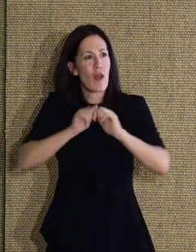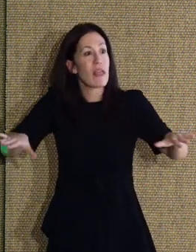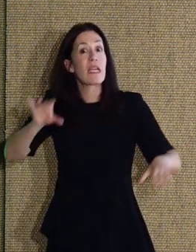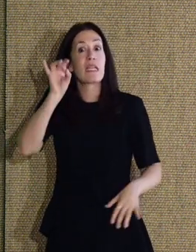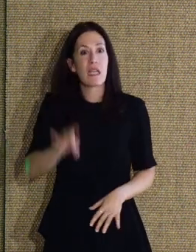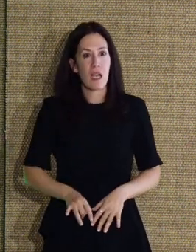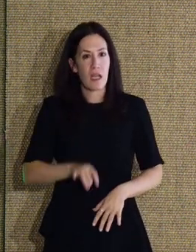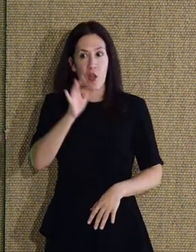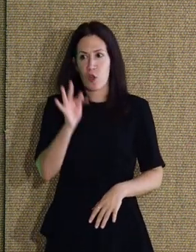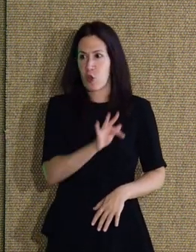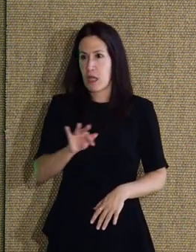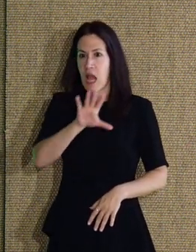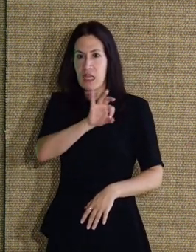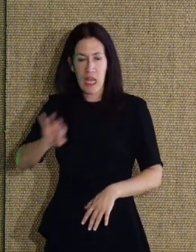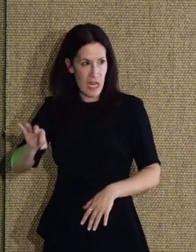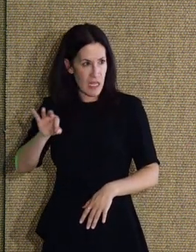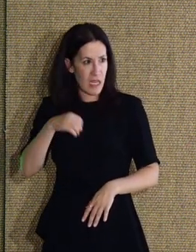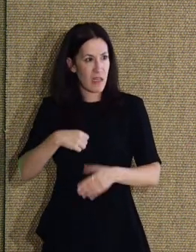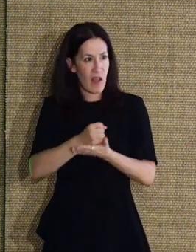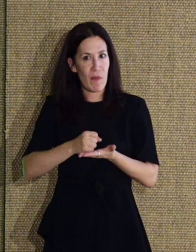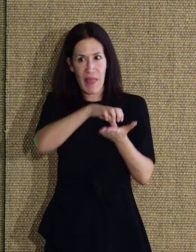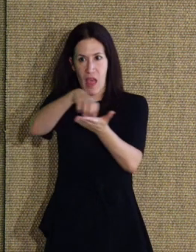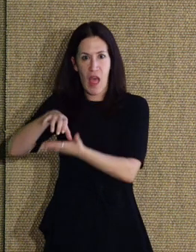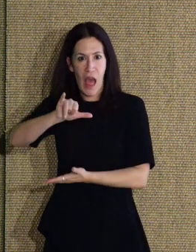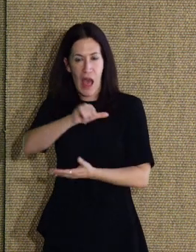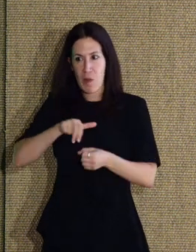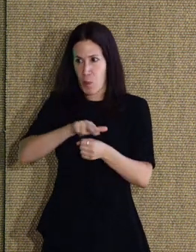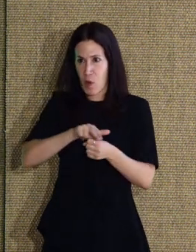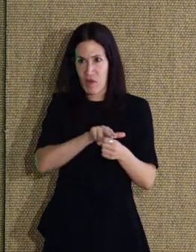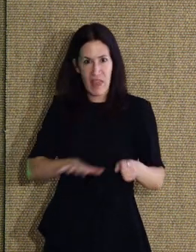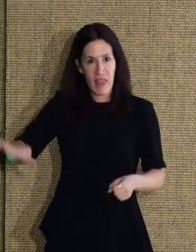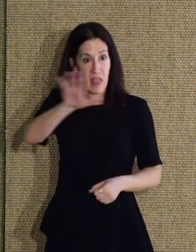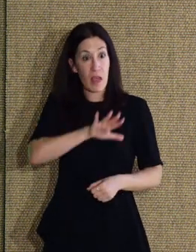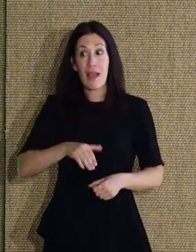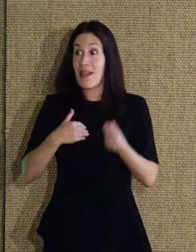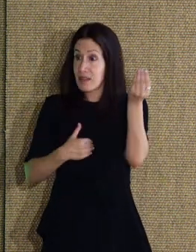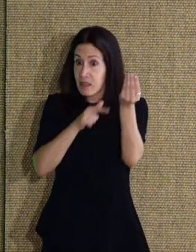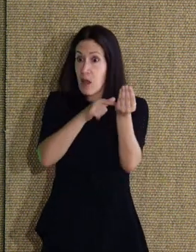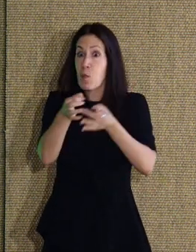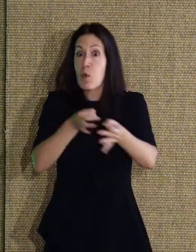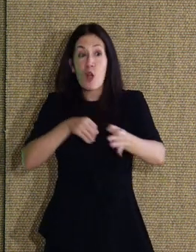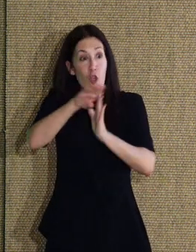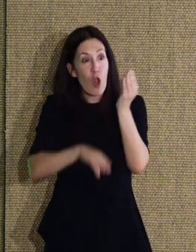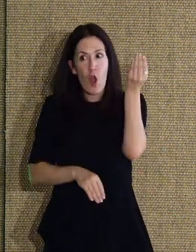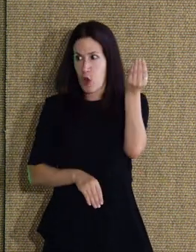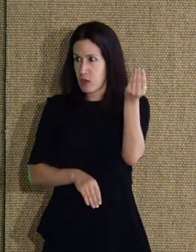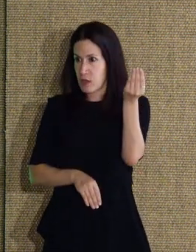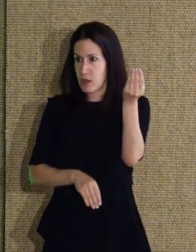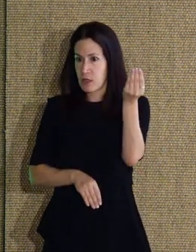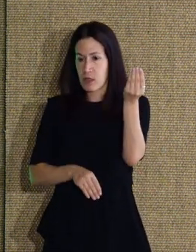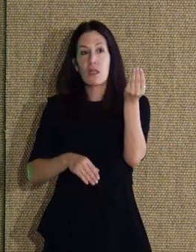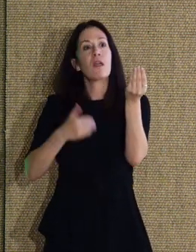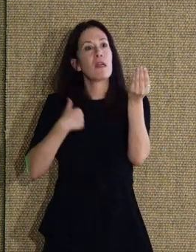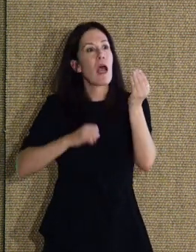500 farmacias de nuestra provincia Nosotros con esos protocolos nos fuimos y